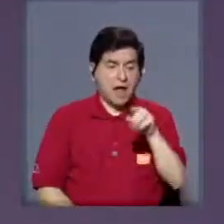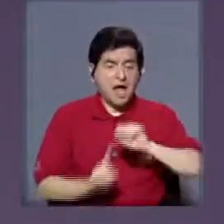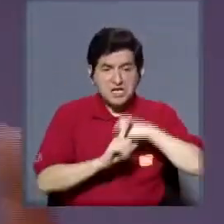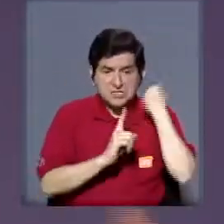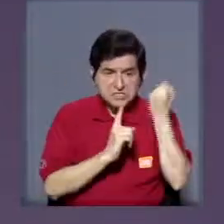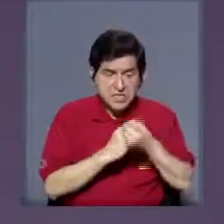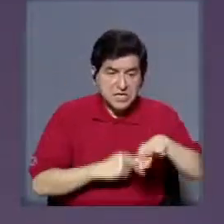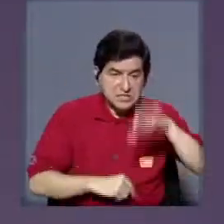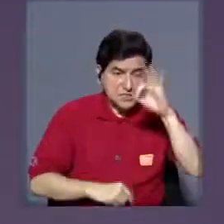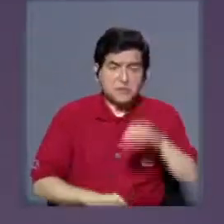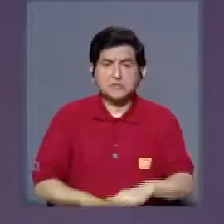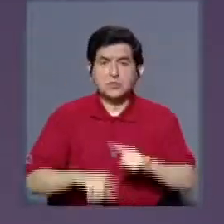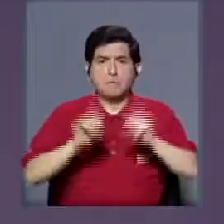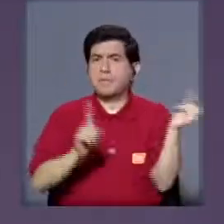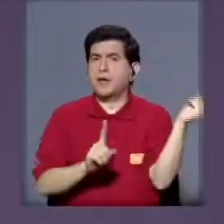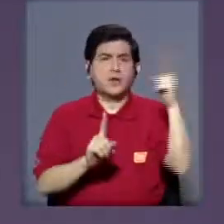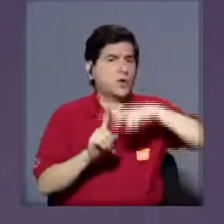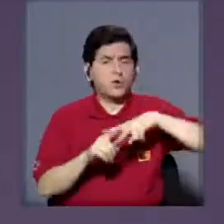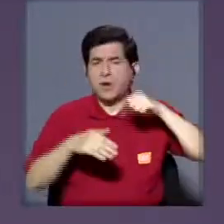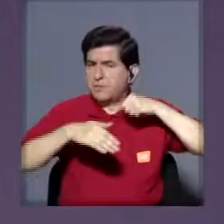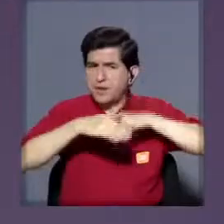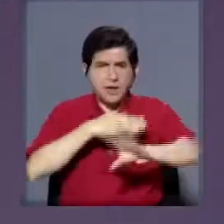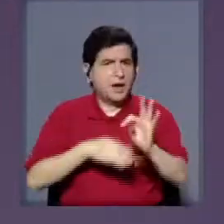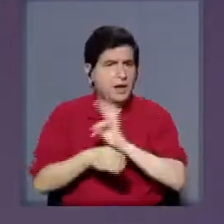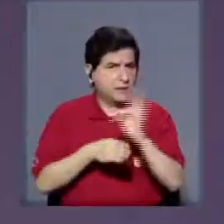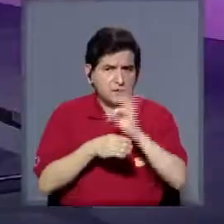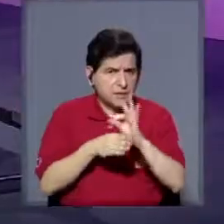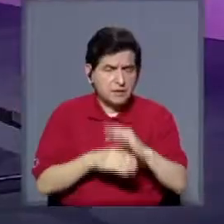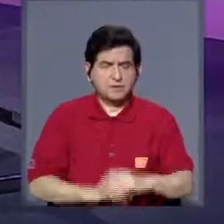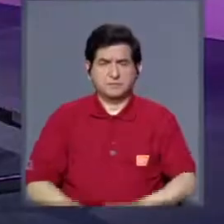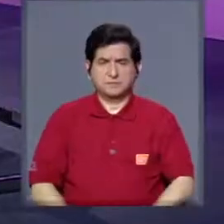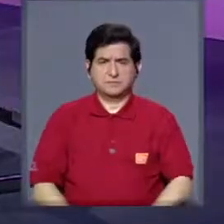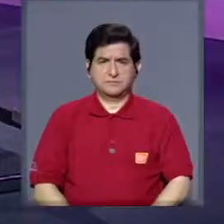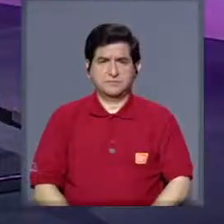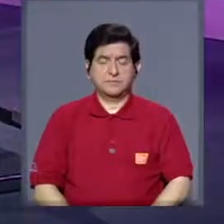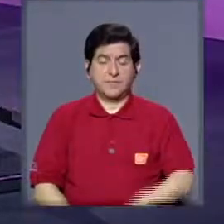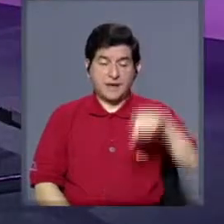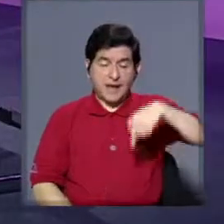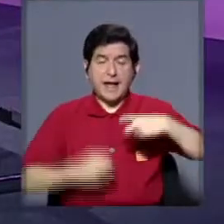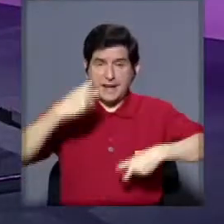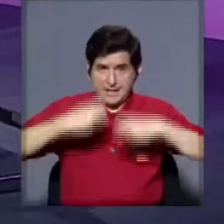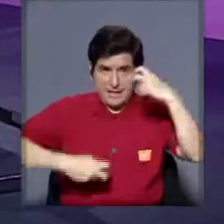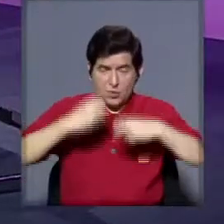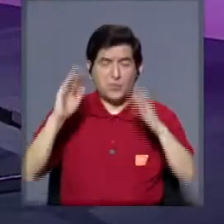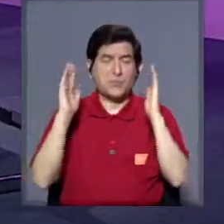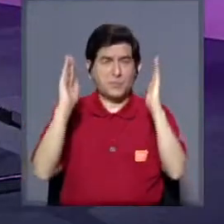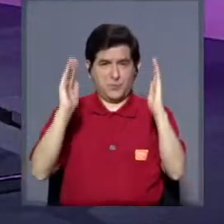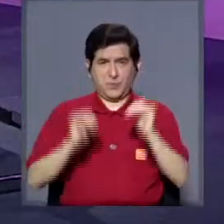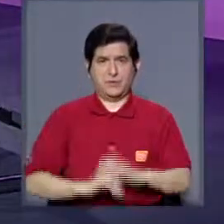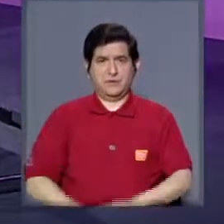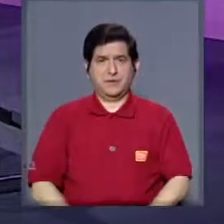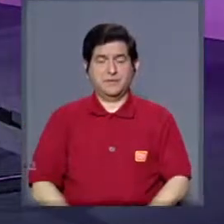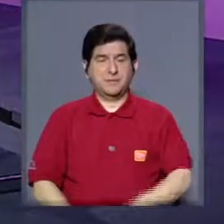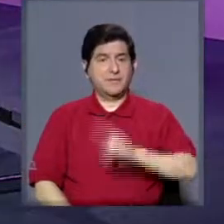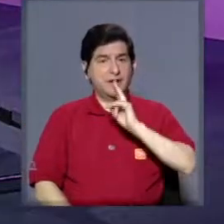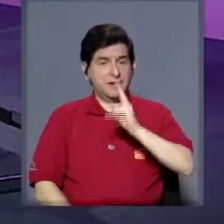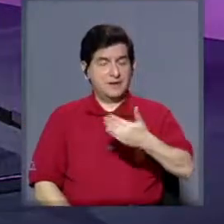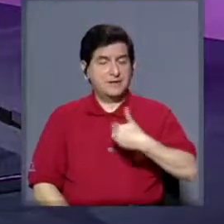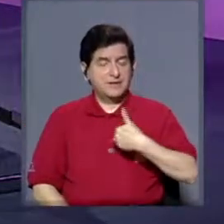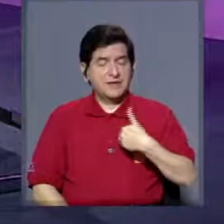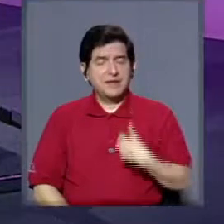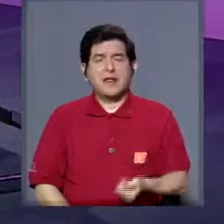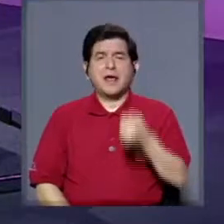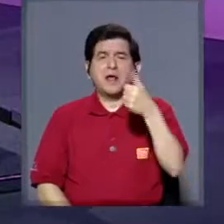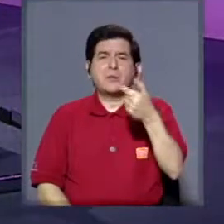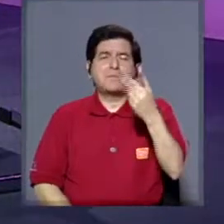condición que efectivamente no les aplican el aborto terapéutico bueno aquí tenemos un problema grande y es el hecho de que en realidad tenemos muy